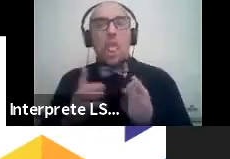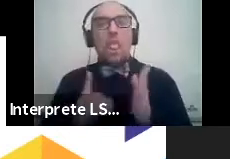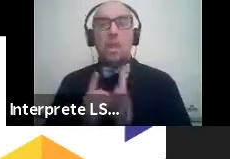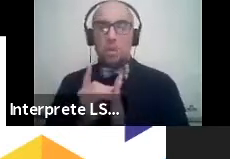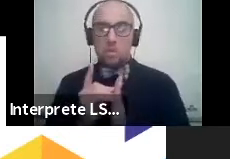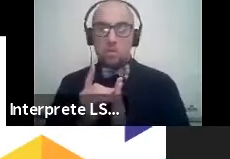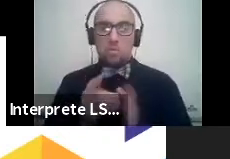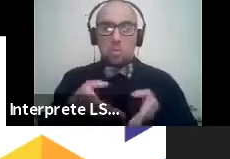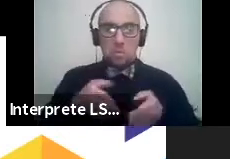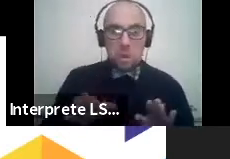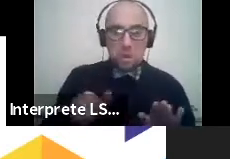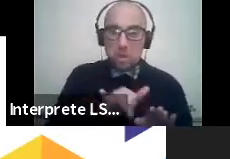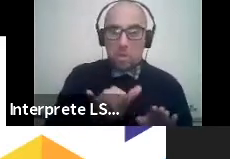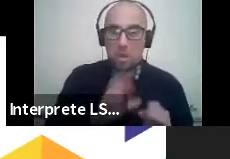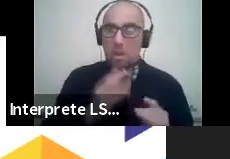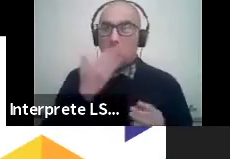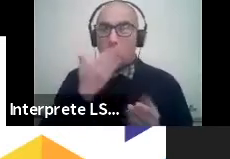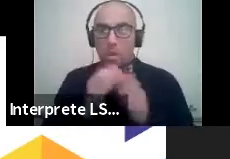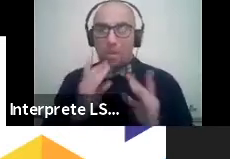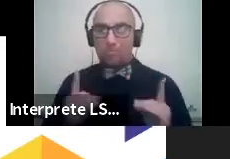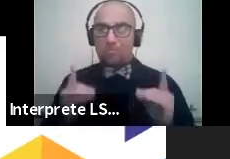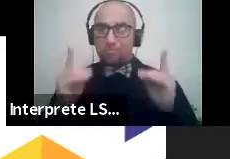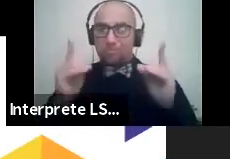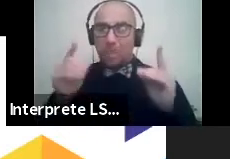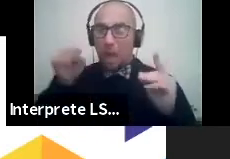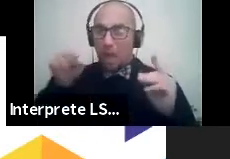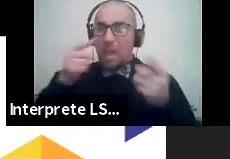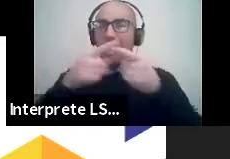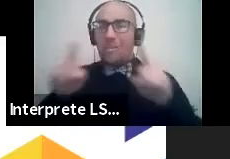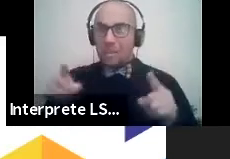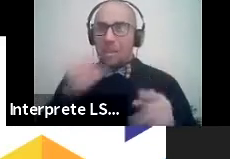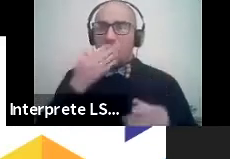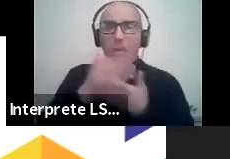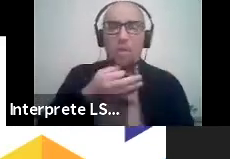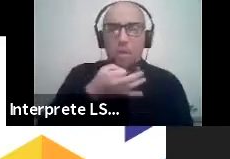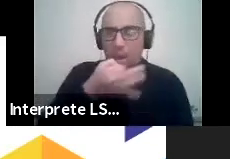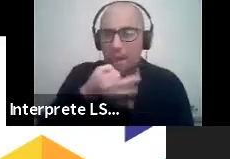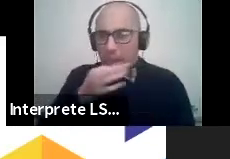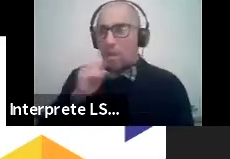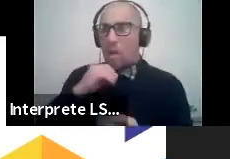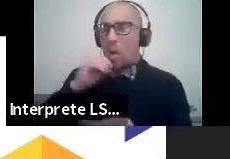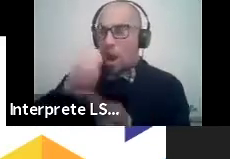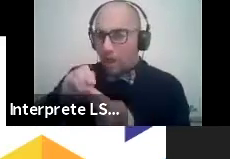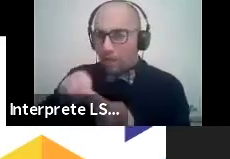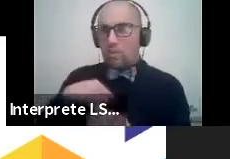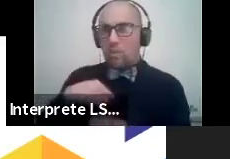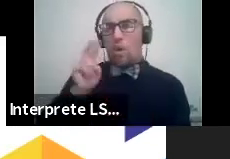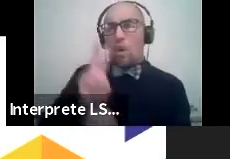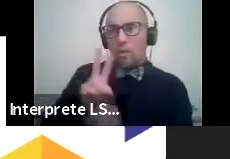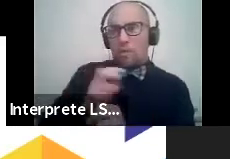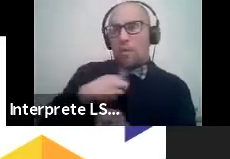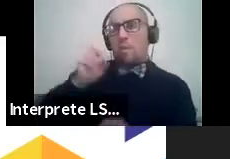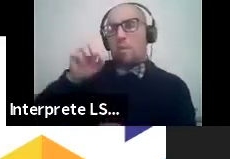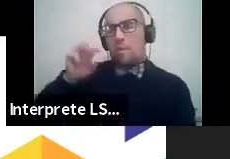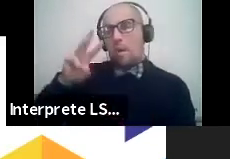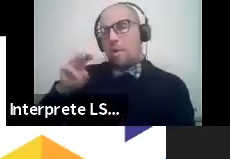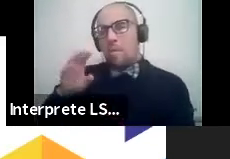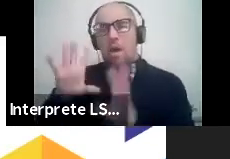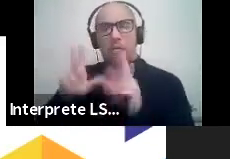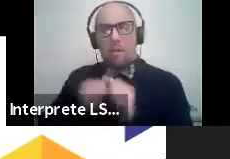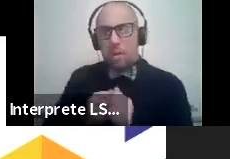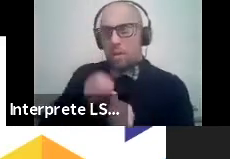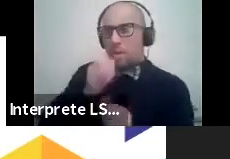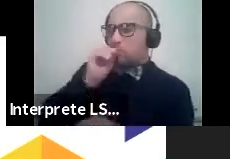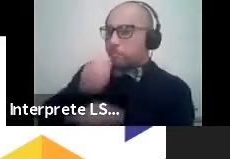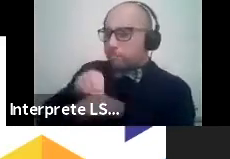su desarrollo, en la cultura, ¿ah?, en los mensajes que nosotros transmitimos los profesores, los padres, las personas de la